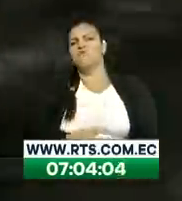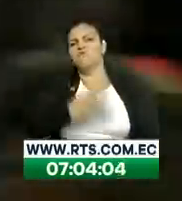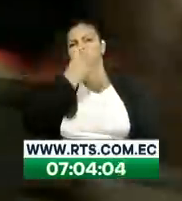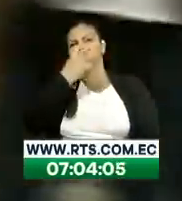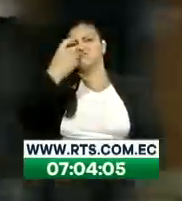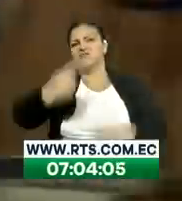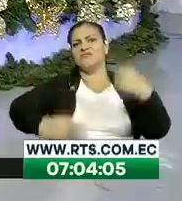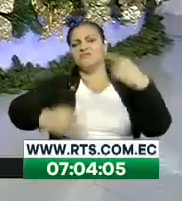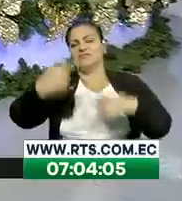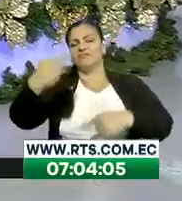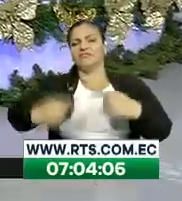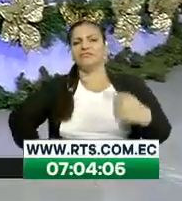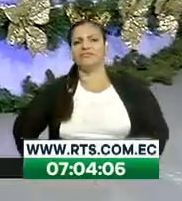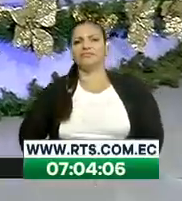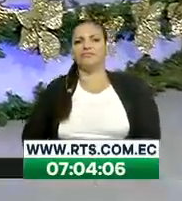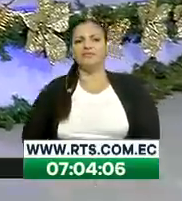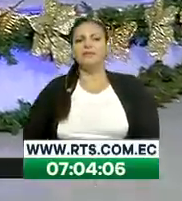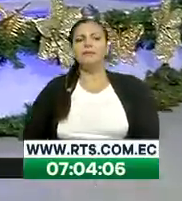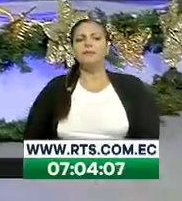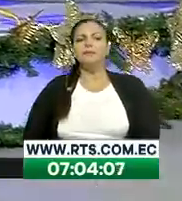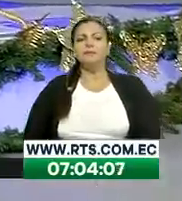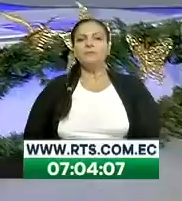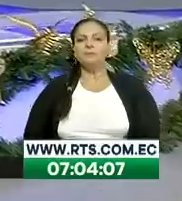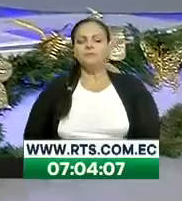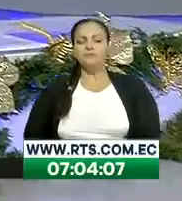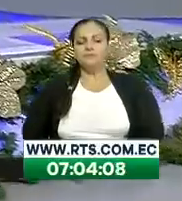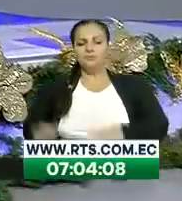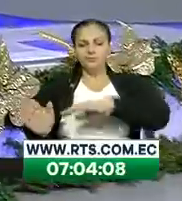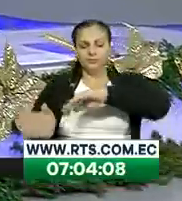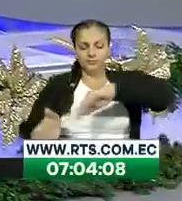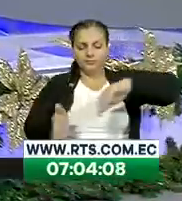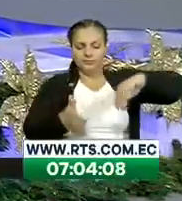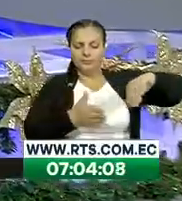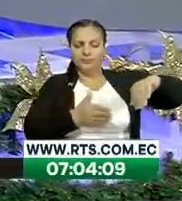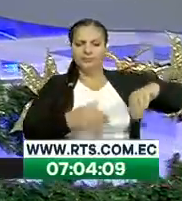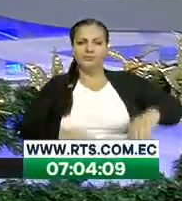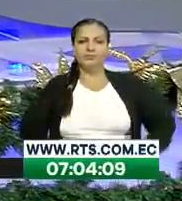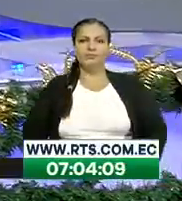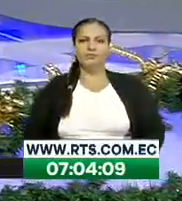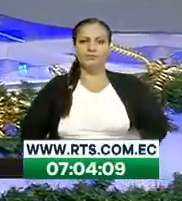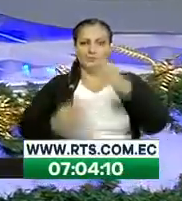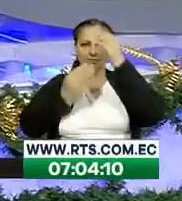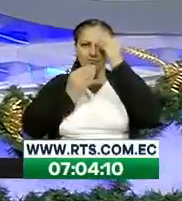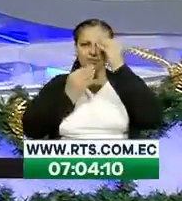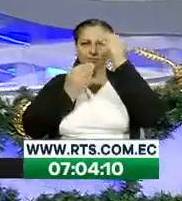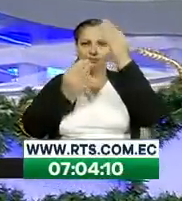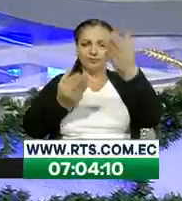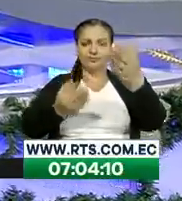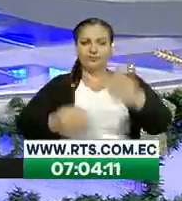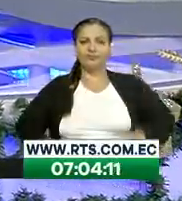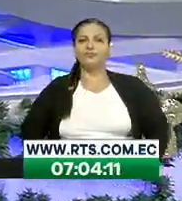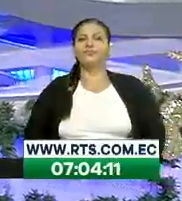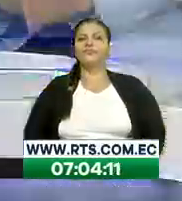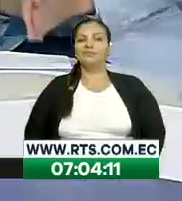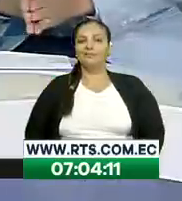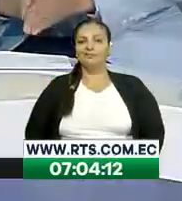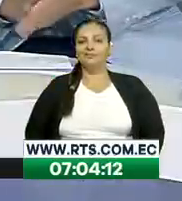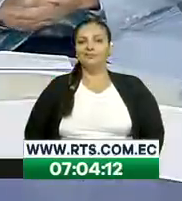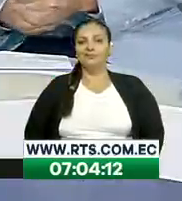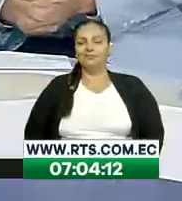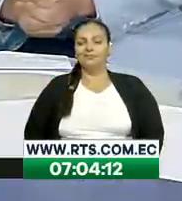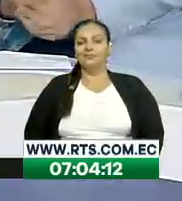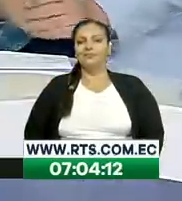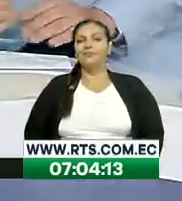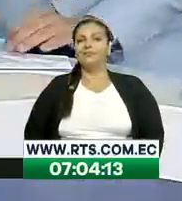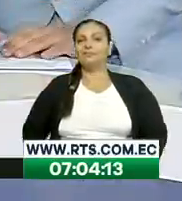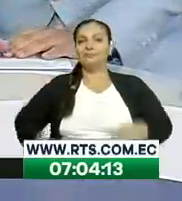Peralta. Muy bien, y vamos a cambiar de tema, y algo que sí es positivo y delicioso, por supuesto, que vamos a hablar de